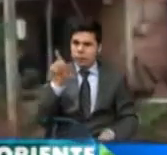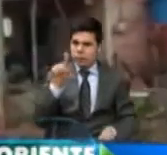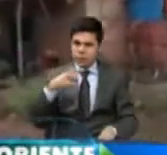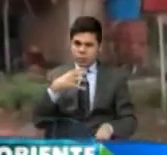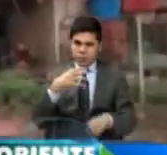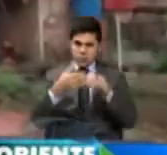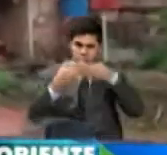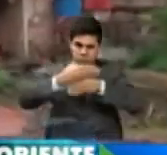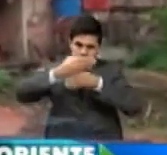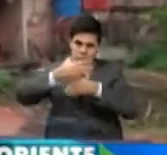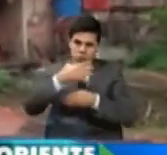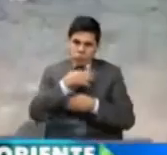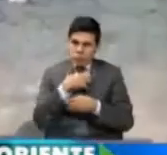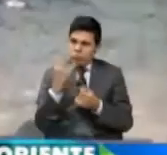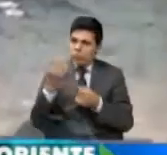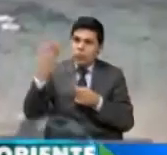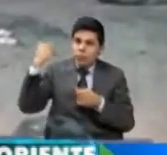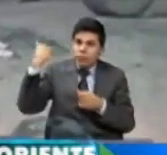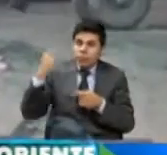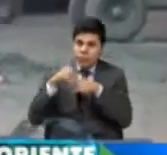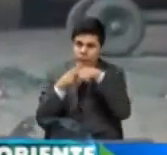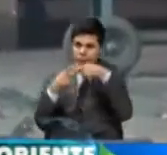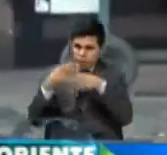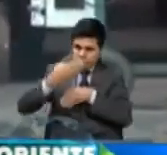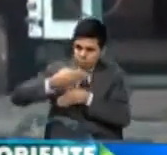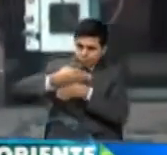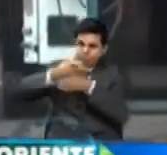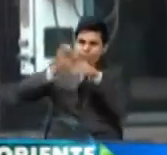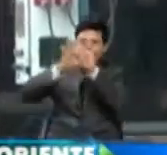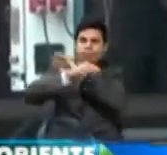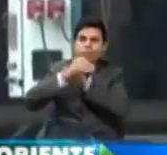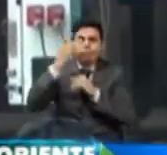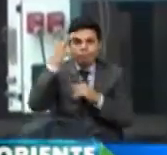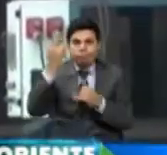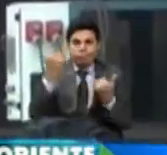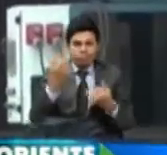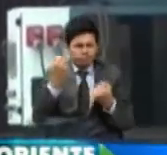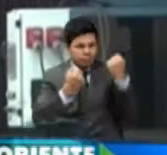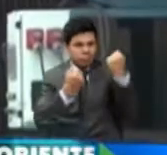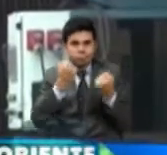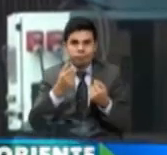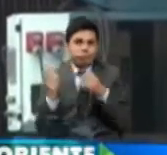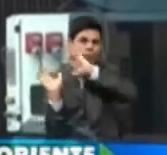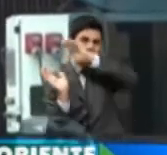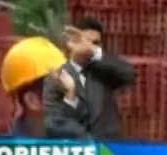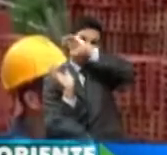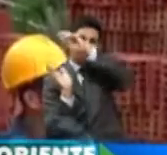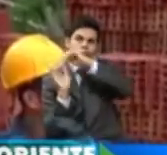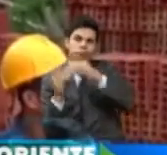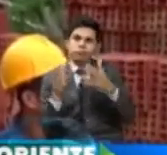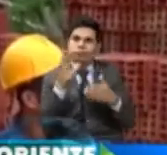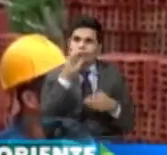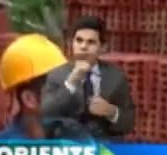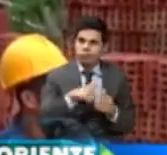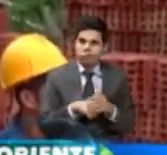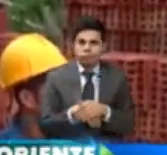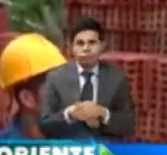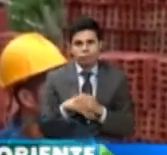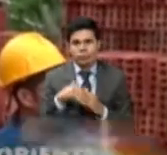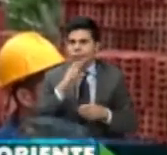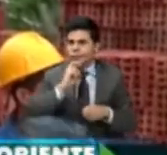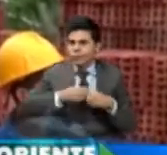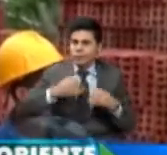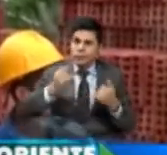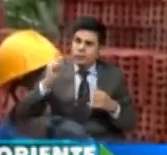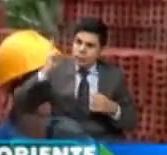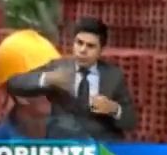hace una semana, su chircal no produce un solo ladrillo, porque no hay por dónde sacarlos. Para mí es nefacto esta